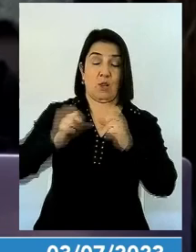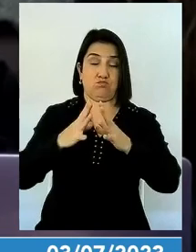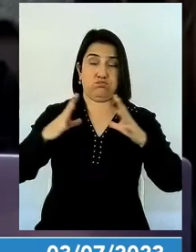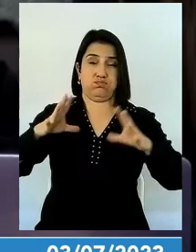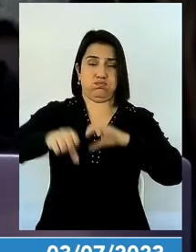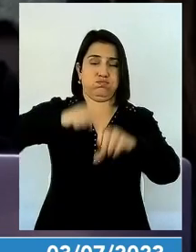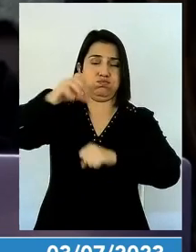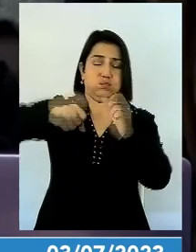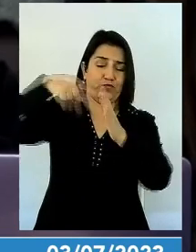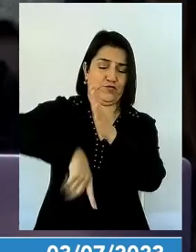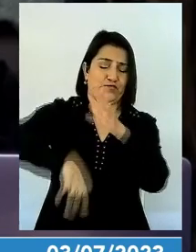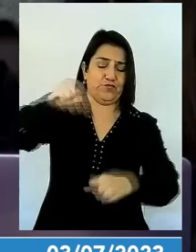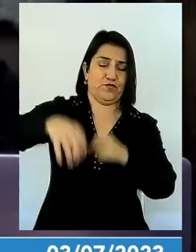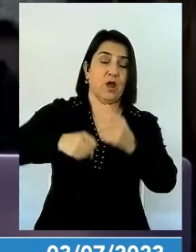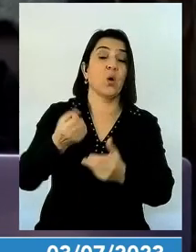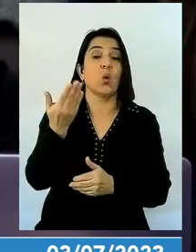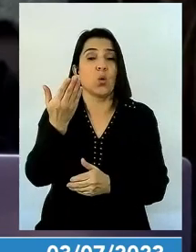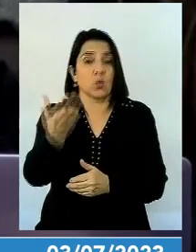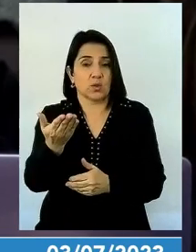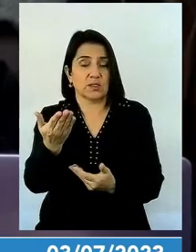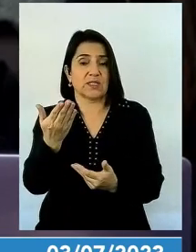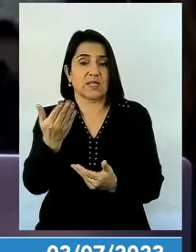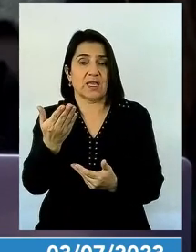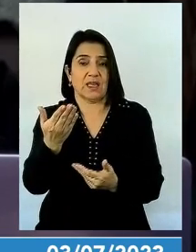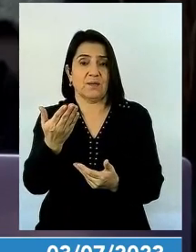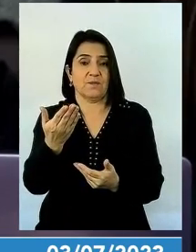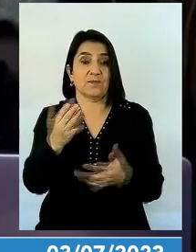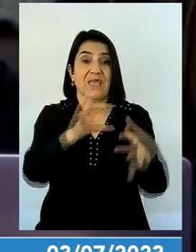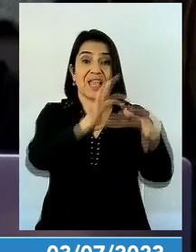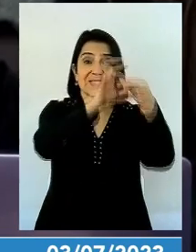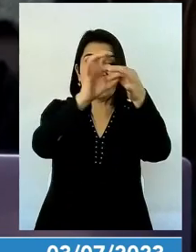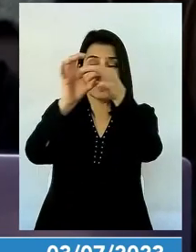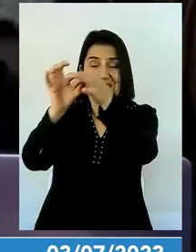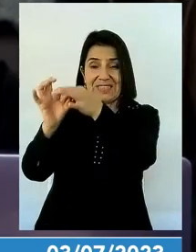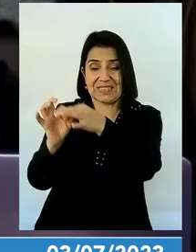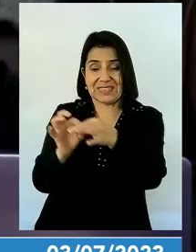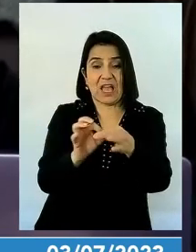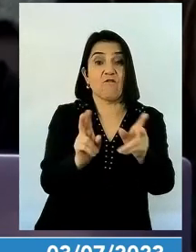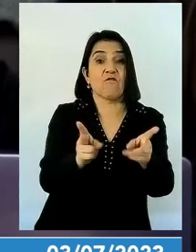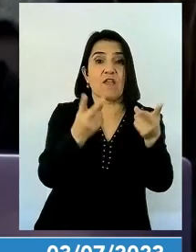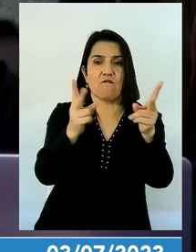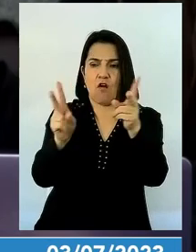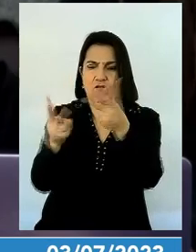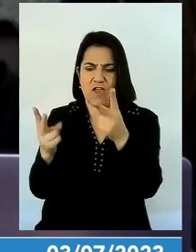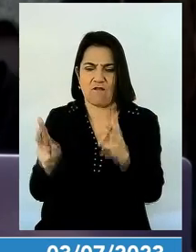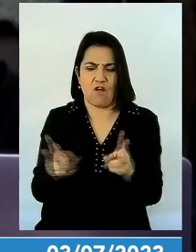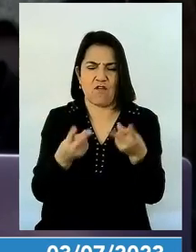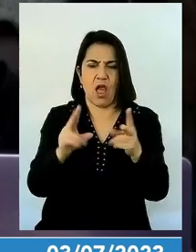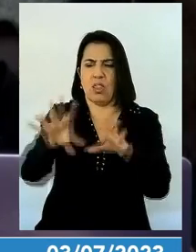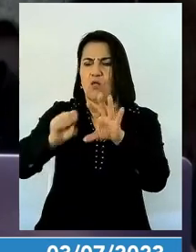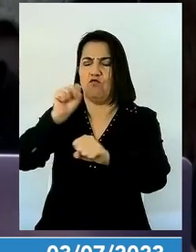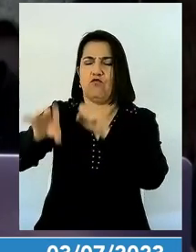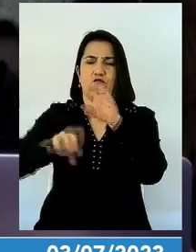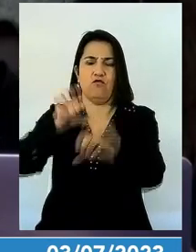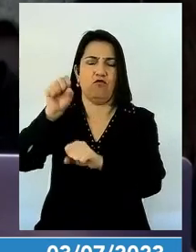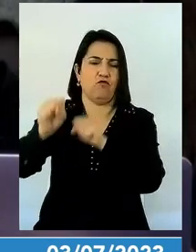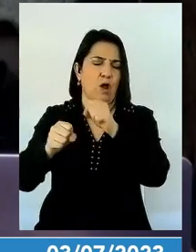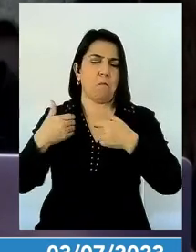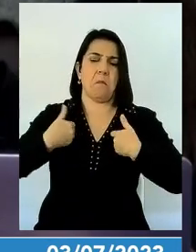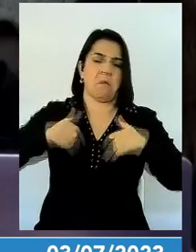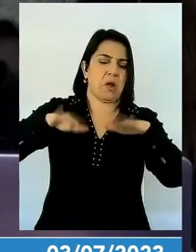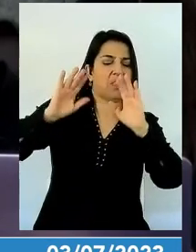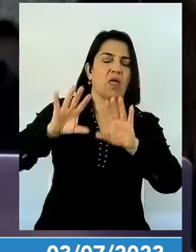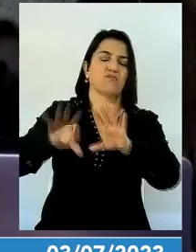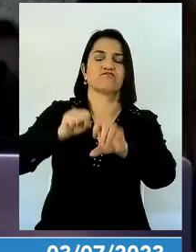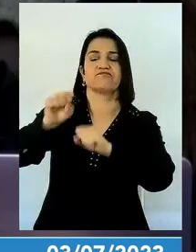saca al ecosistema, este ecosistema vivo, y lo explota como quiera, ¿no es cierto?, por intereses, por ejemplo, de corto